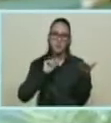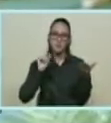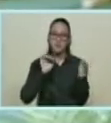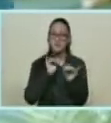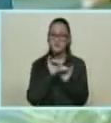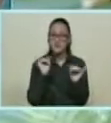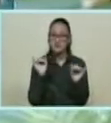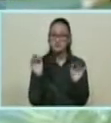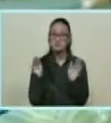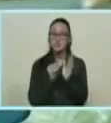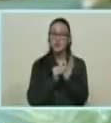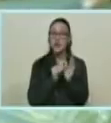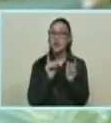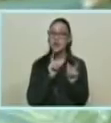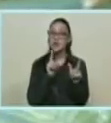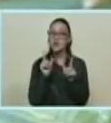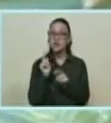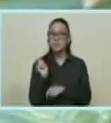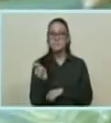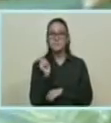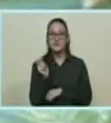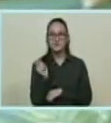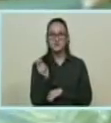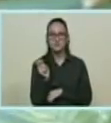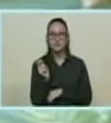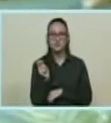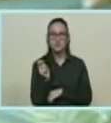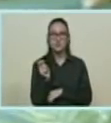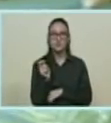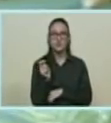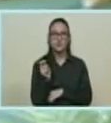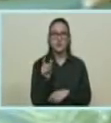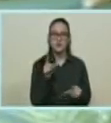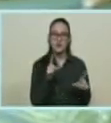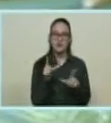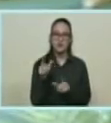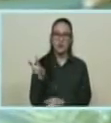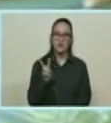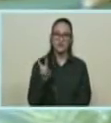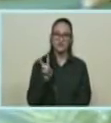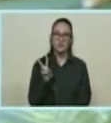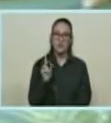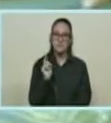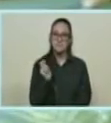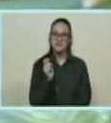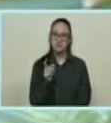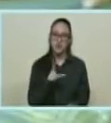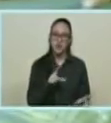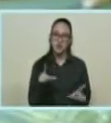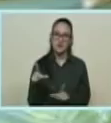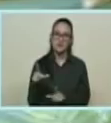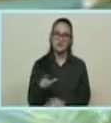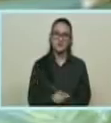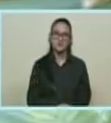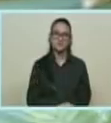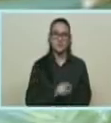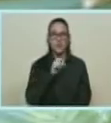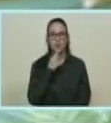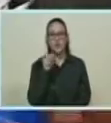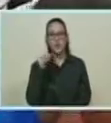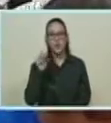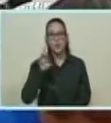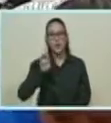pongan sus datos, tienen su pensión y sobrepensión como pensionados de la República Bolivariana de Venezuela a través del